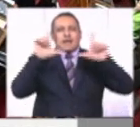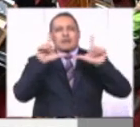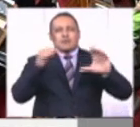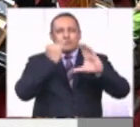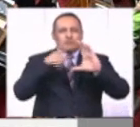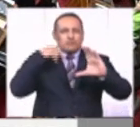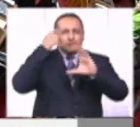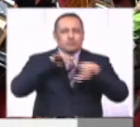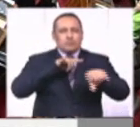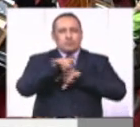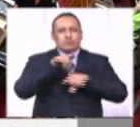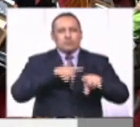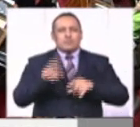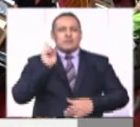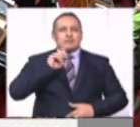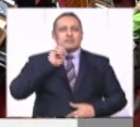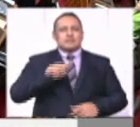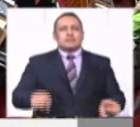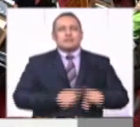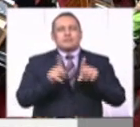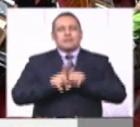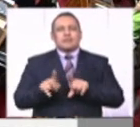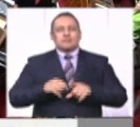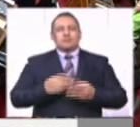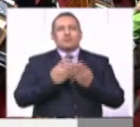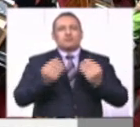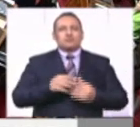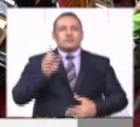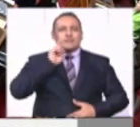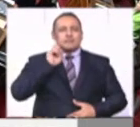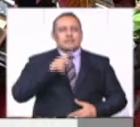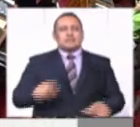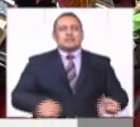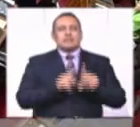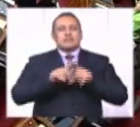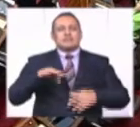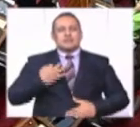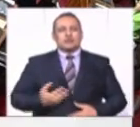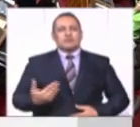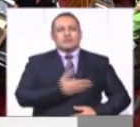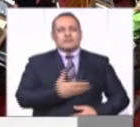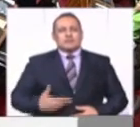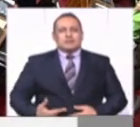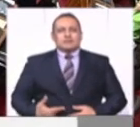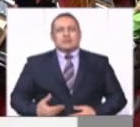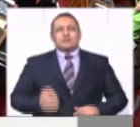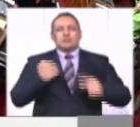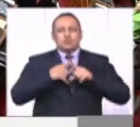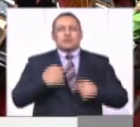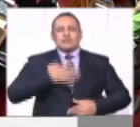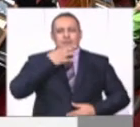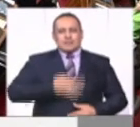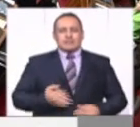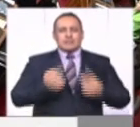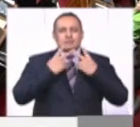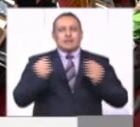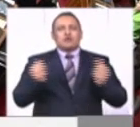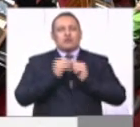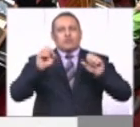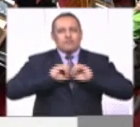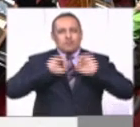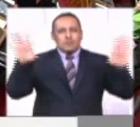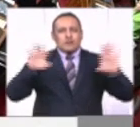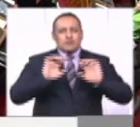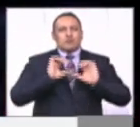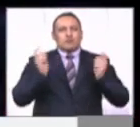y mentir lo peor de todo mentir señor presidente Por supuesto que convocaban a sesiones